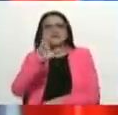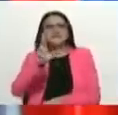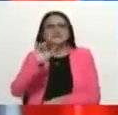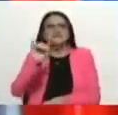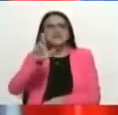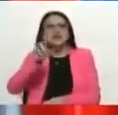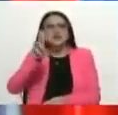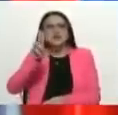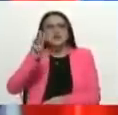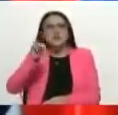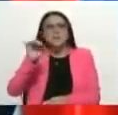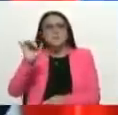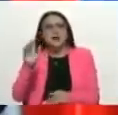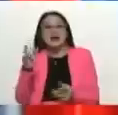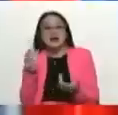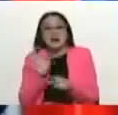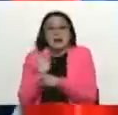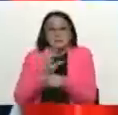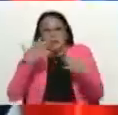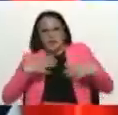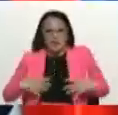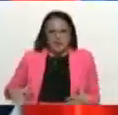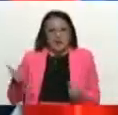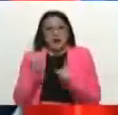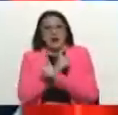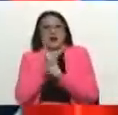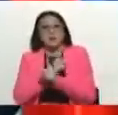en el sitio la vestimenta que ya mostré.